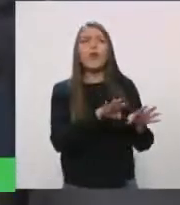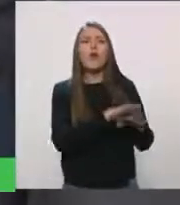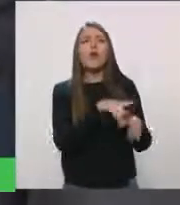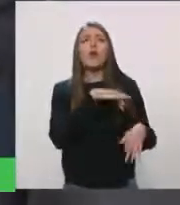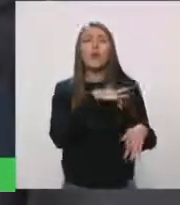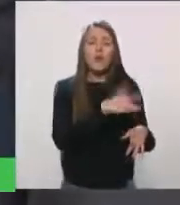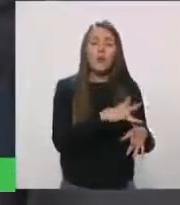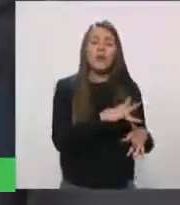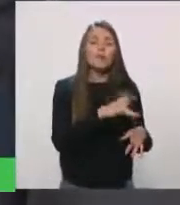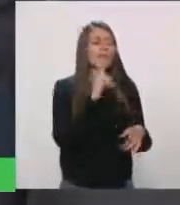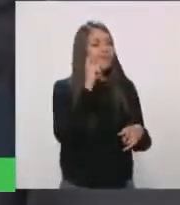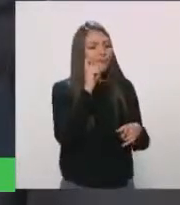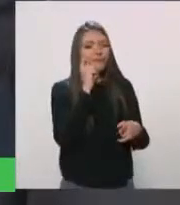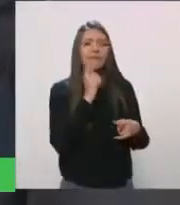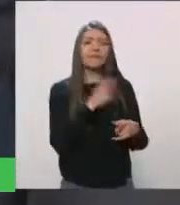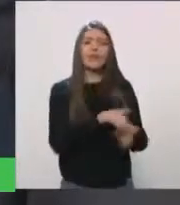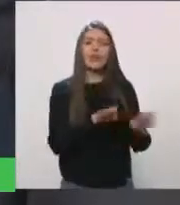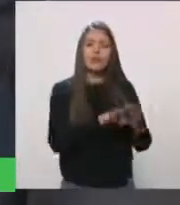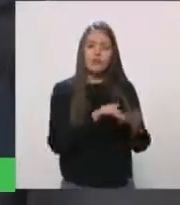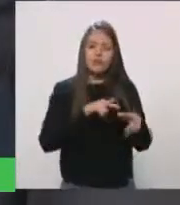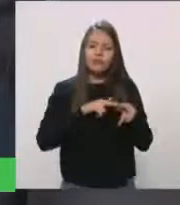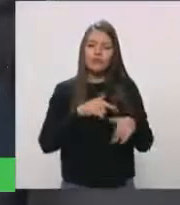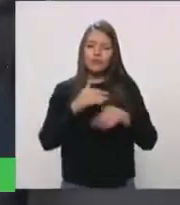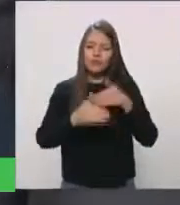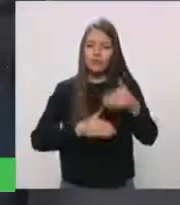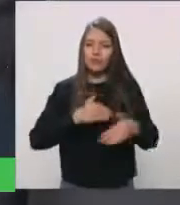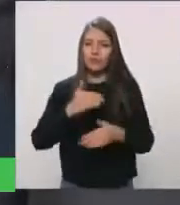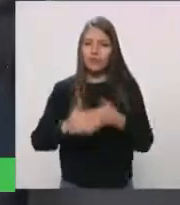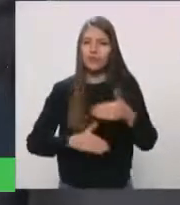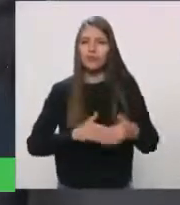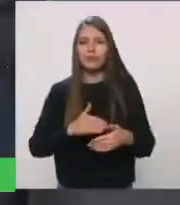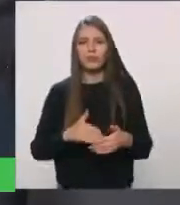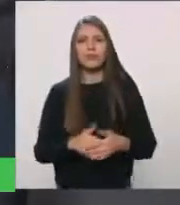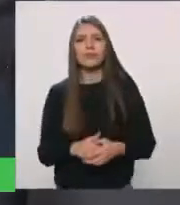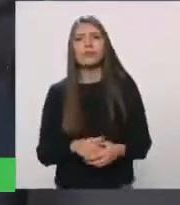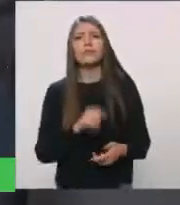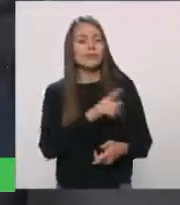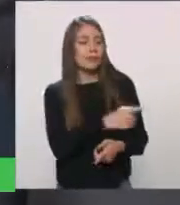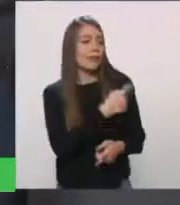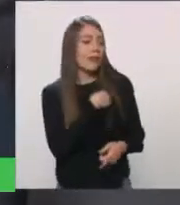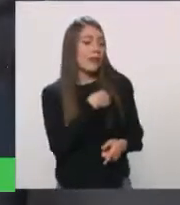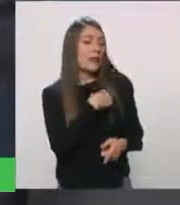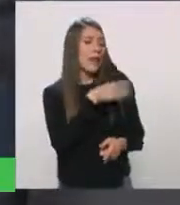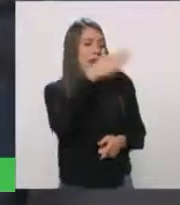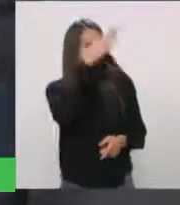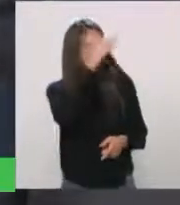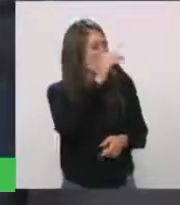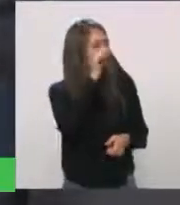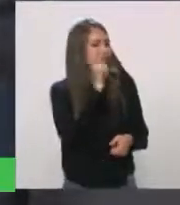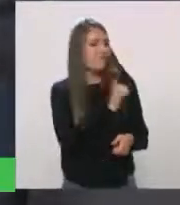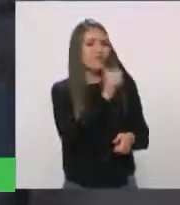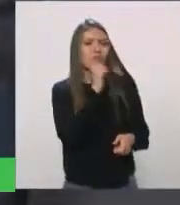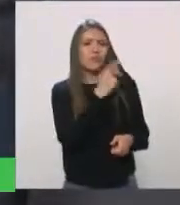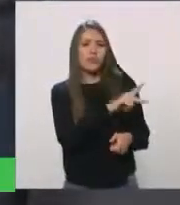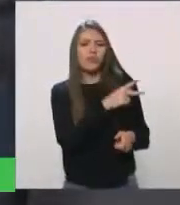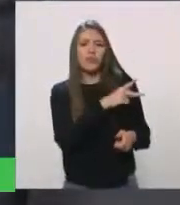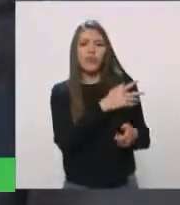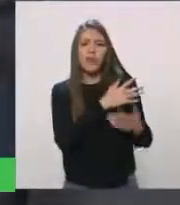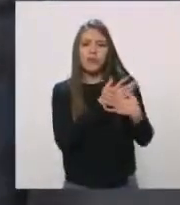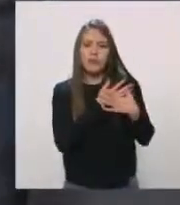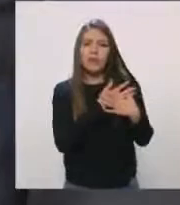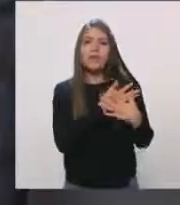que nos permita seguir hacia adelante con el legado que nos ha dejado ese ser querido, sanarlo si es